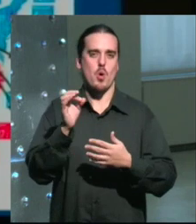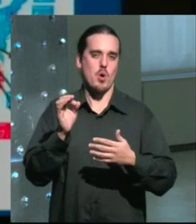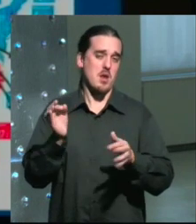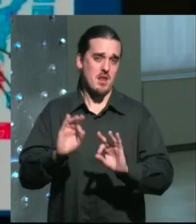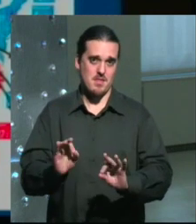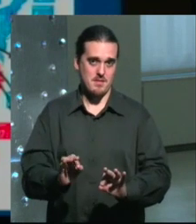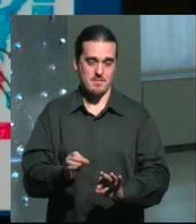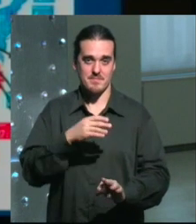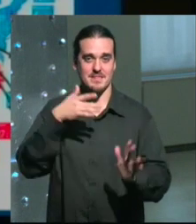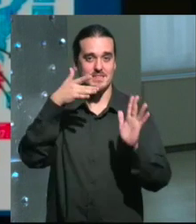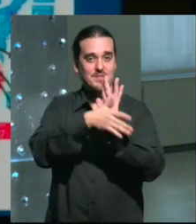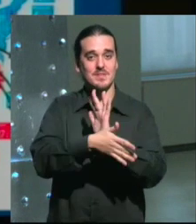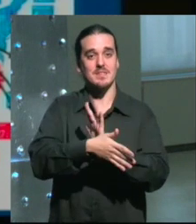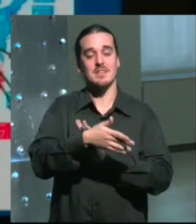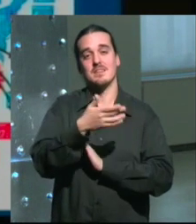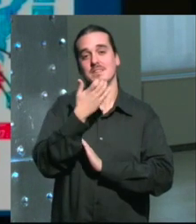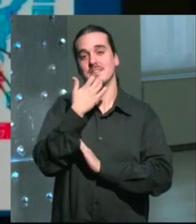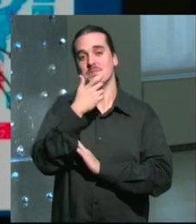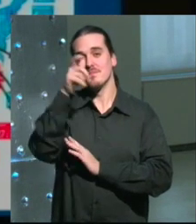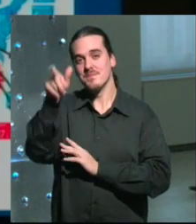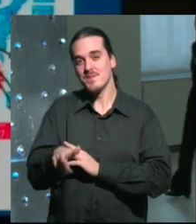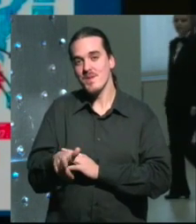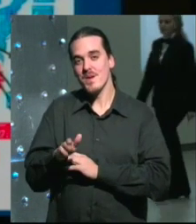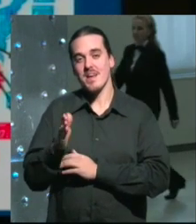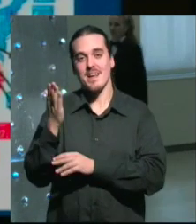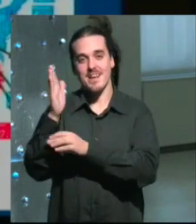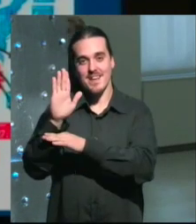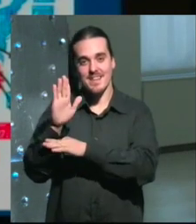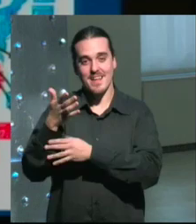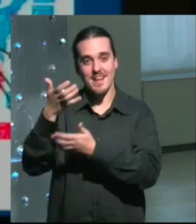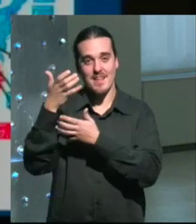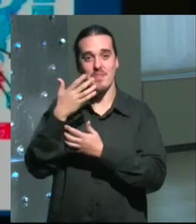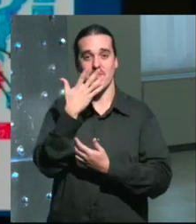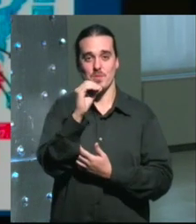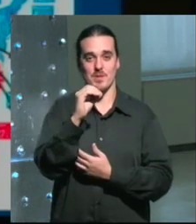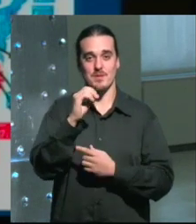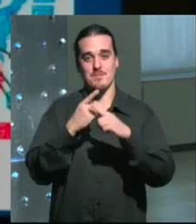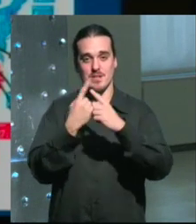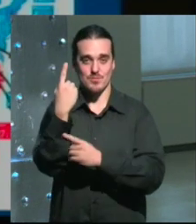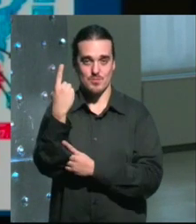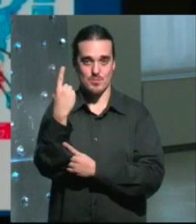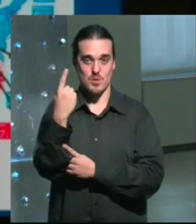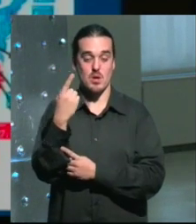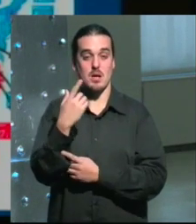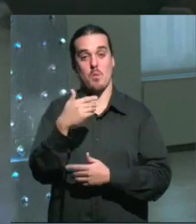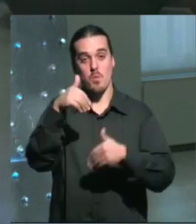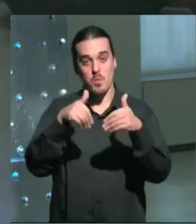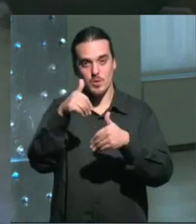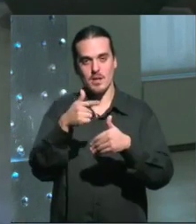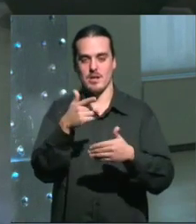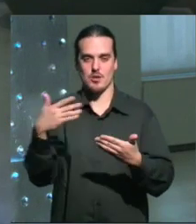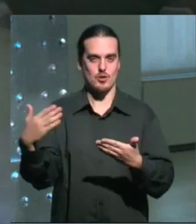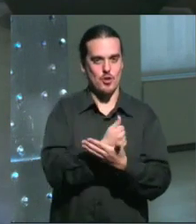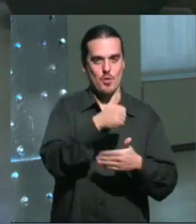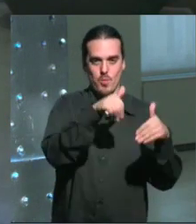candidato que gane 50% más uno del voto lleva todos los votos electorales. Con lo cual, si ganas